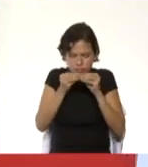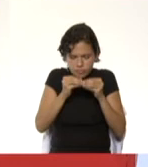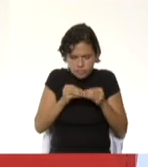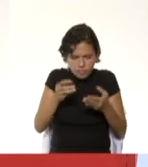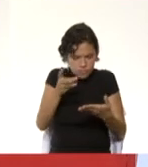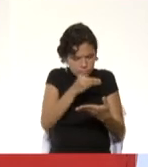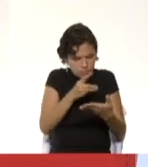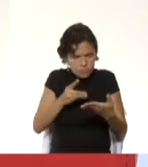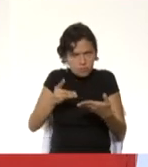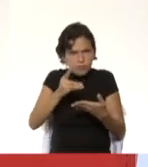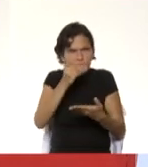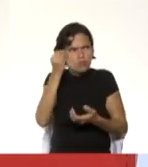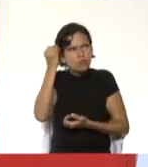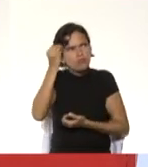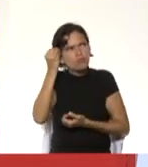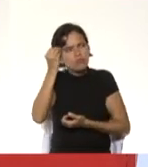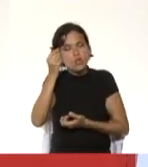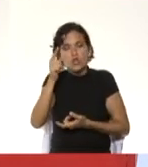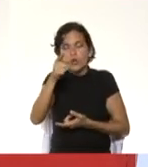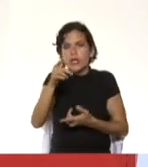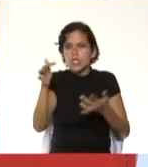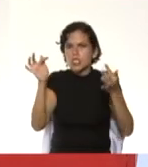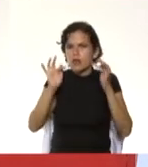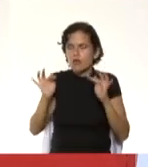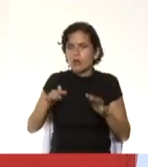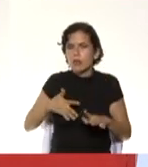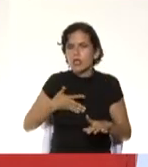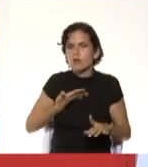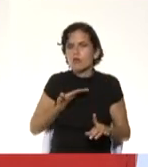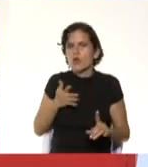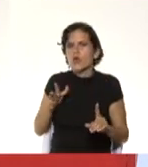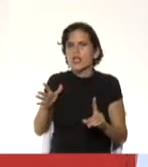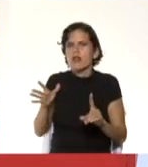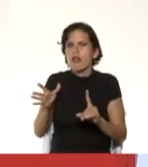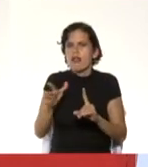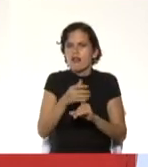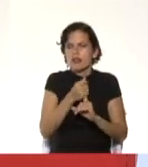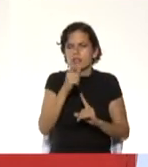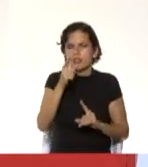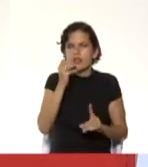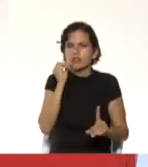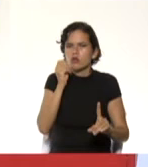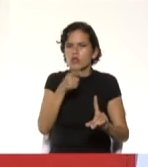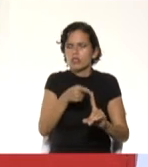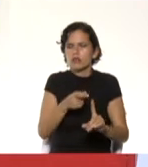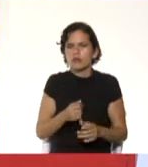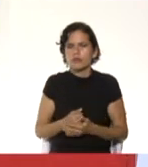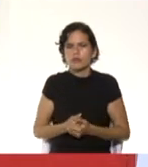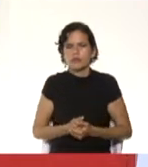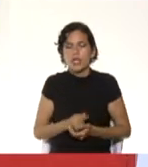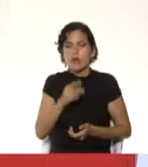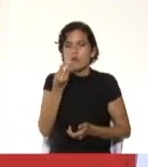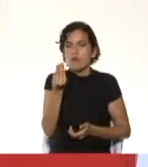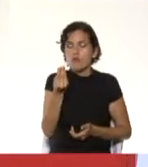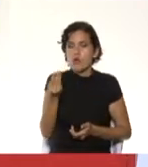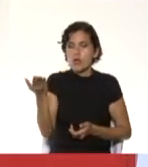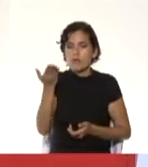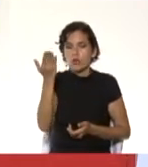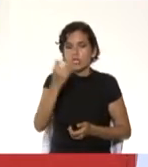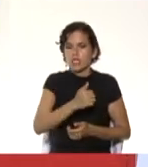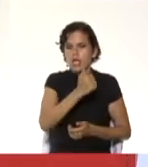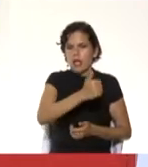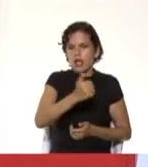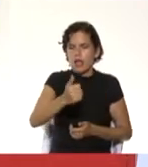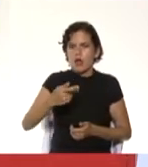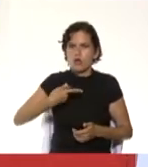todo reflexionar sobre esa manera de poder alcanzar ese objetivo o esa meta. Es muy importante que cada